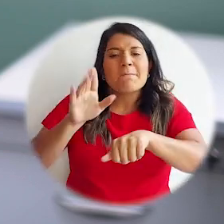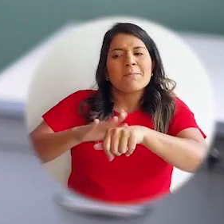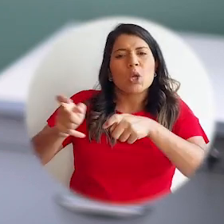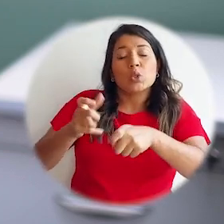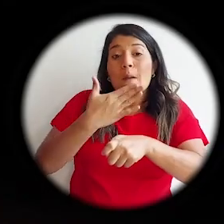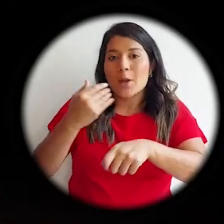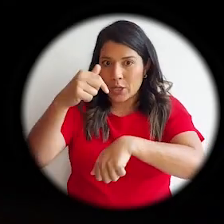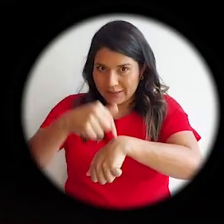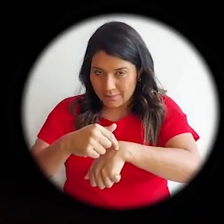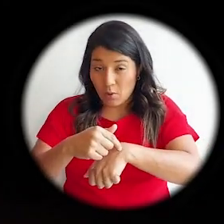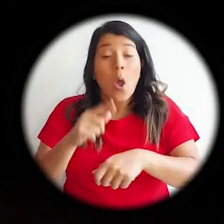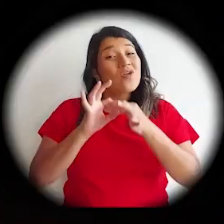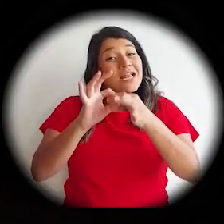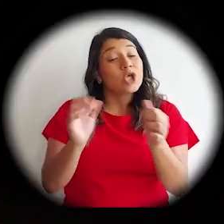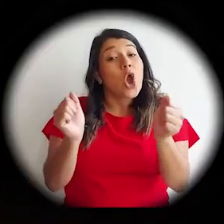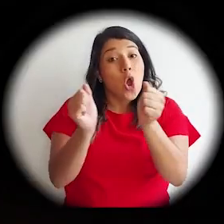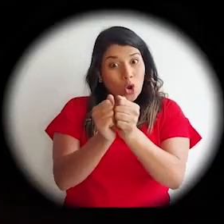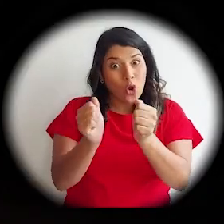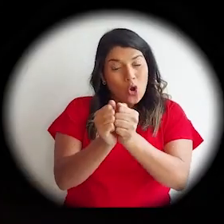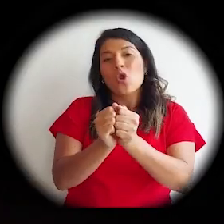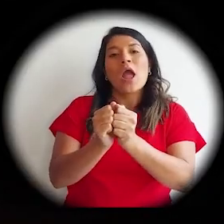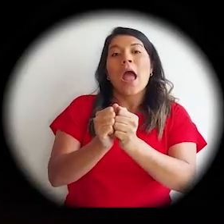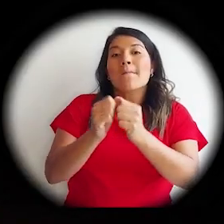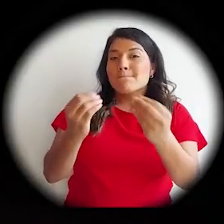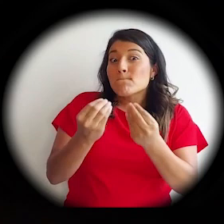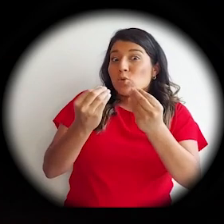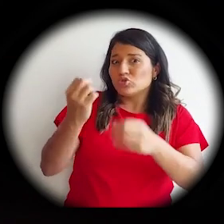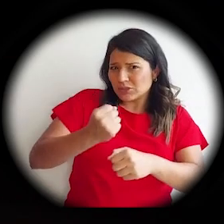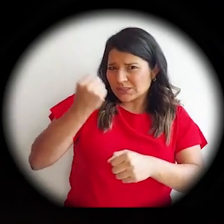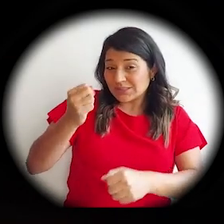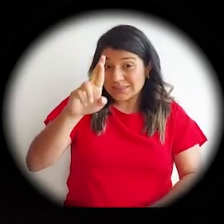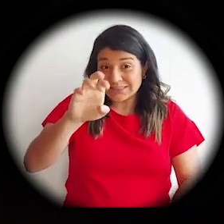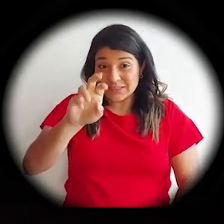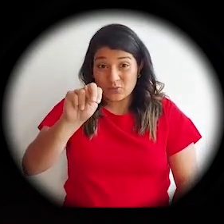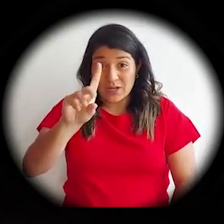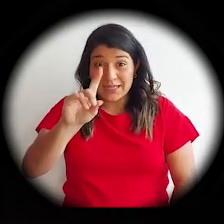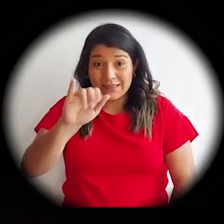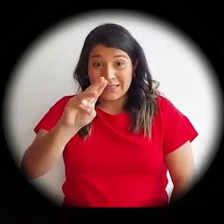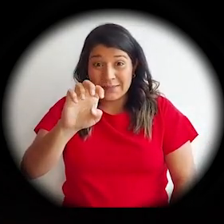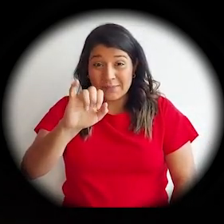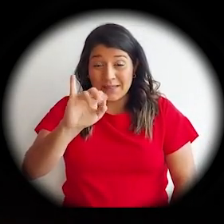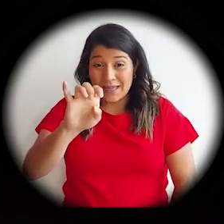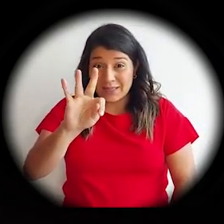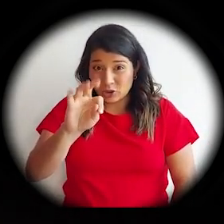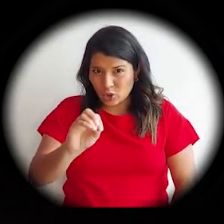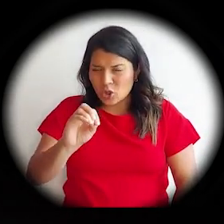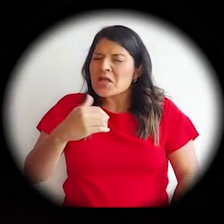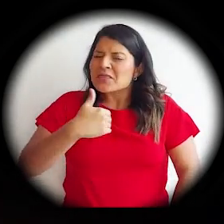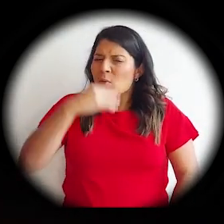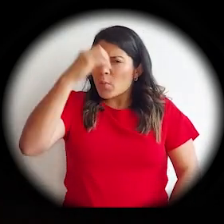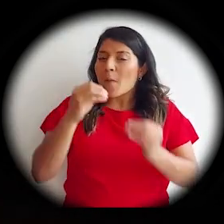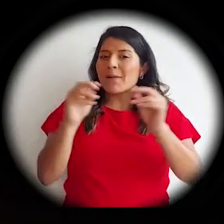total de las carteras. En el caso del segmento de alto rendimiento, nos mantenemos en una posición un poco más neutral. Este segmento nos sigue adicionando